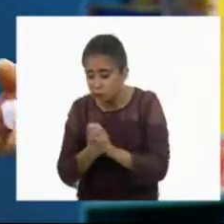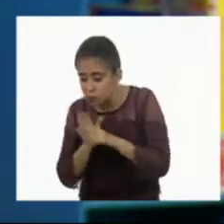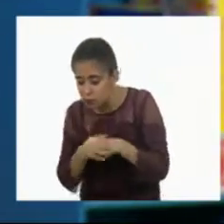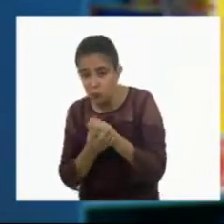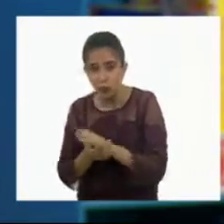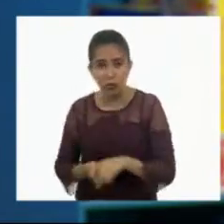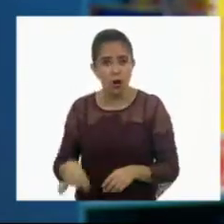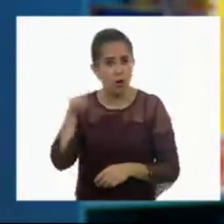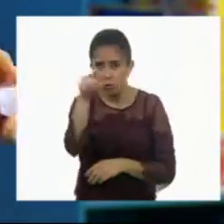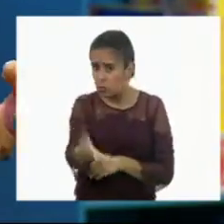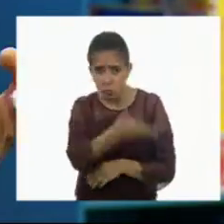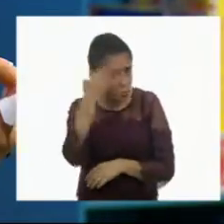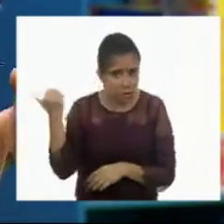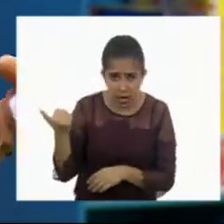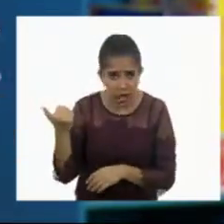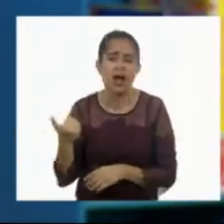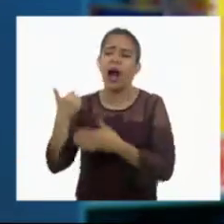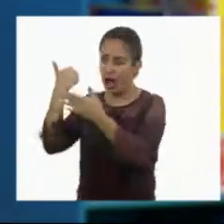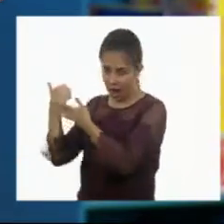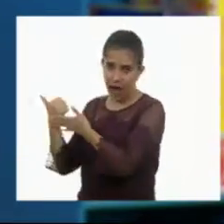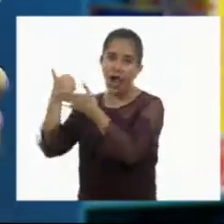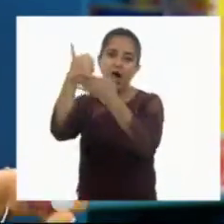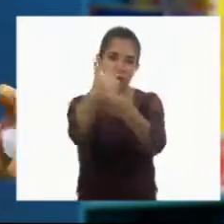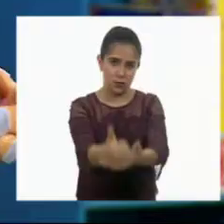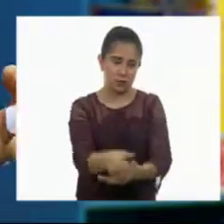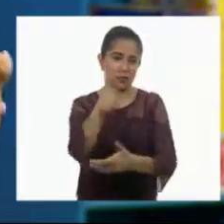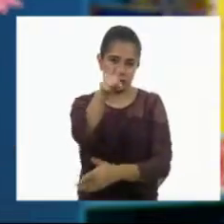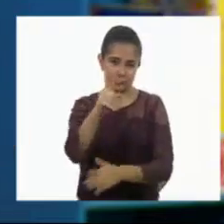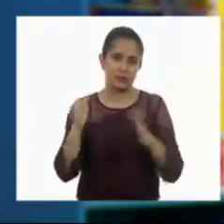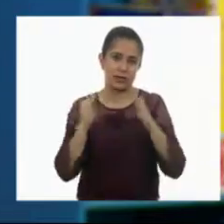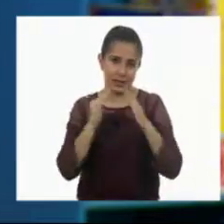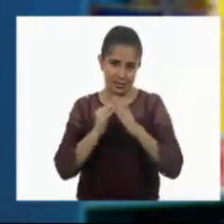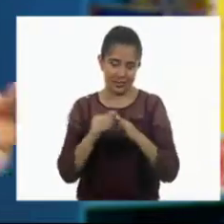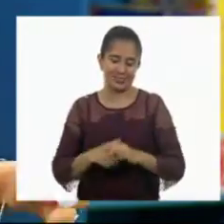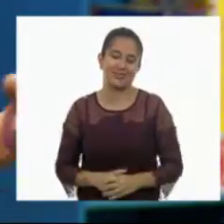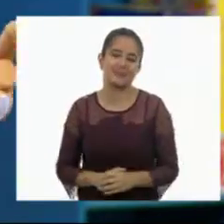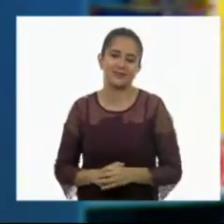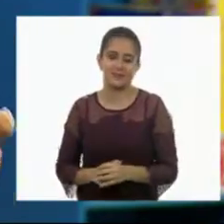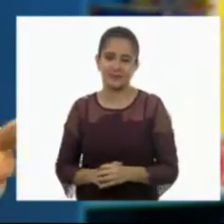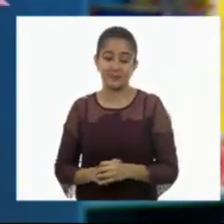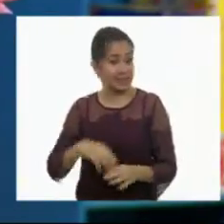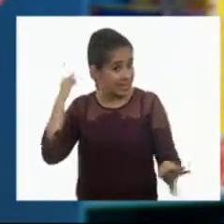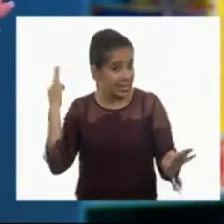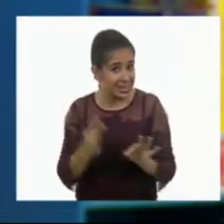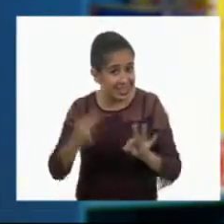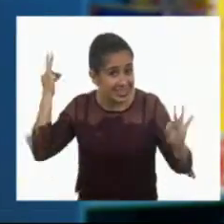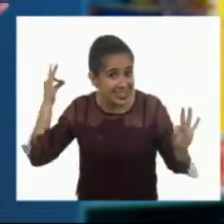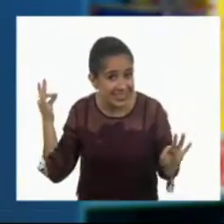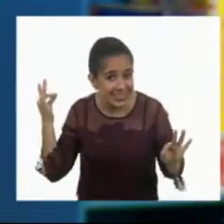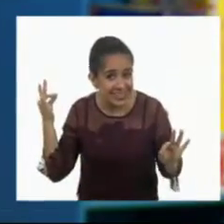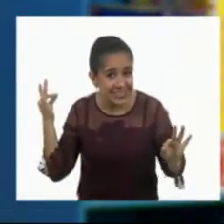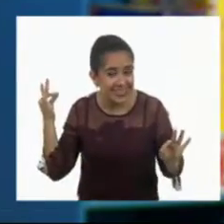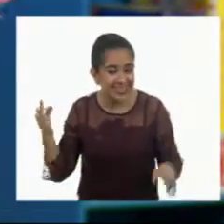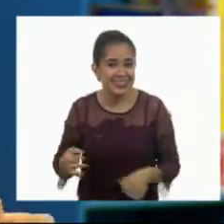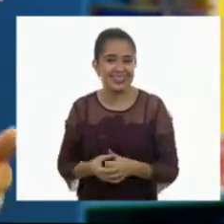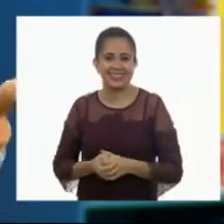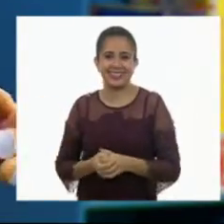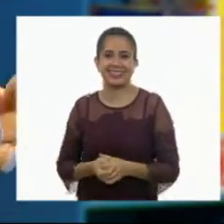no sabes cómo hacerlo, pide ayuda en casa. ¿Lista?